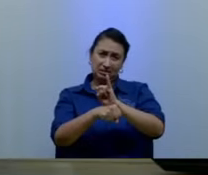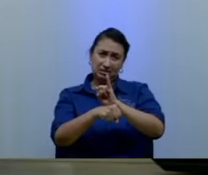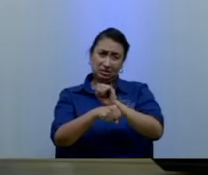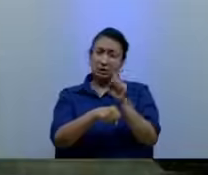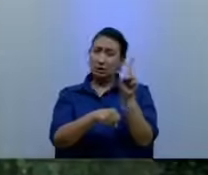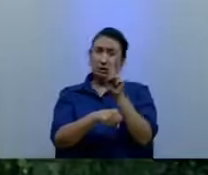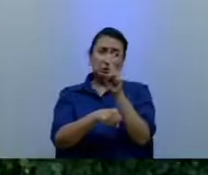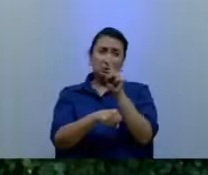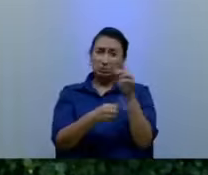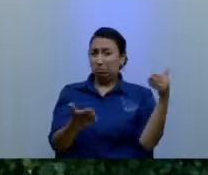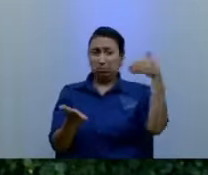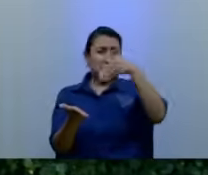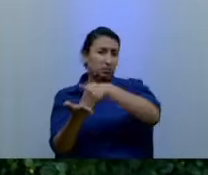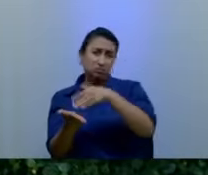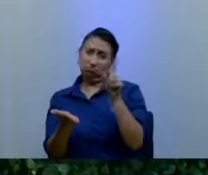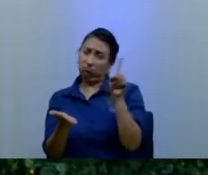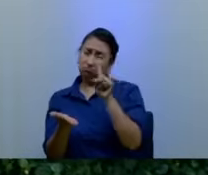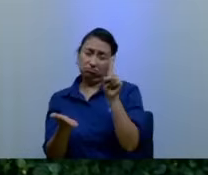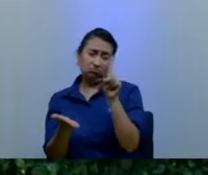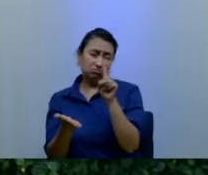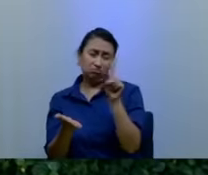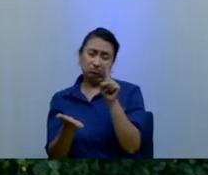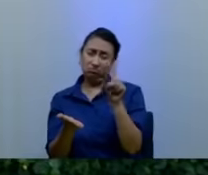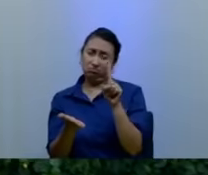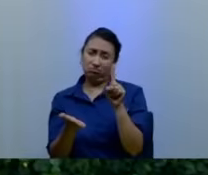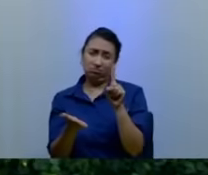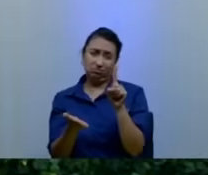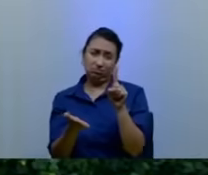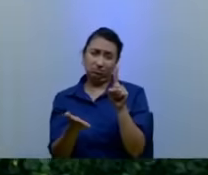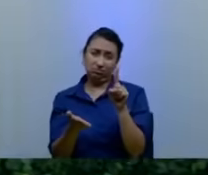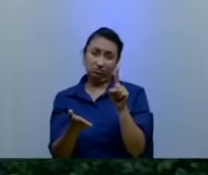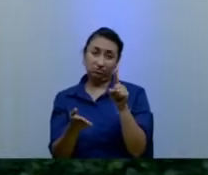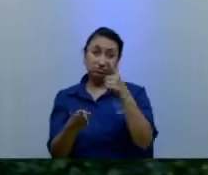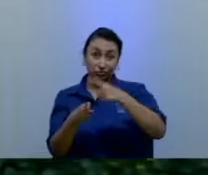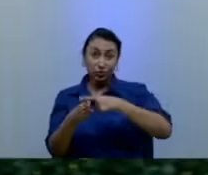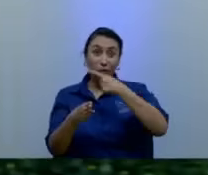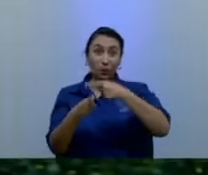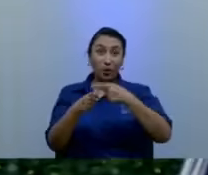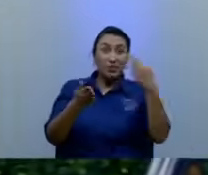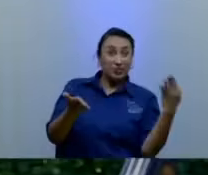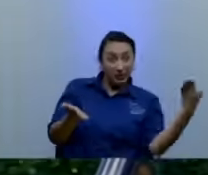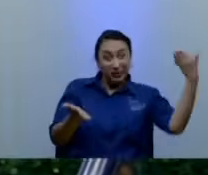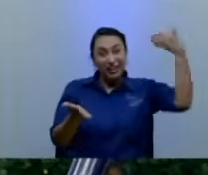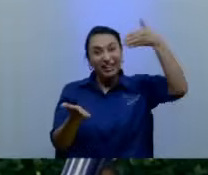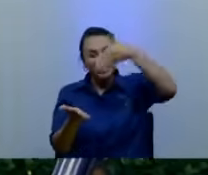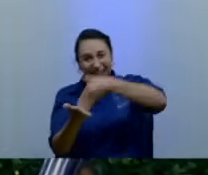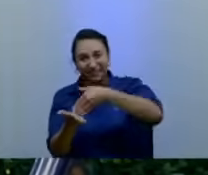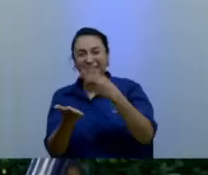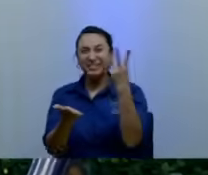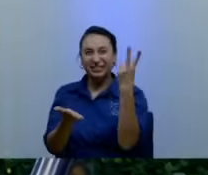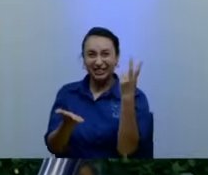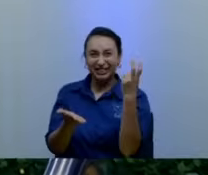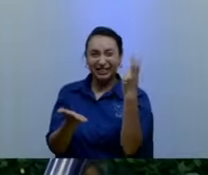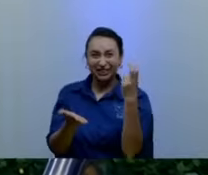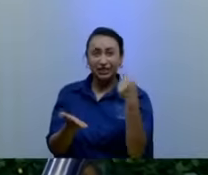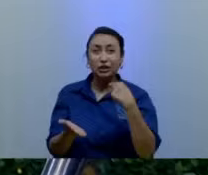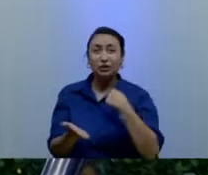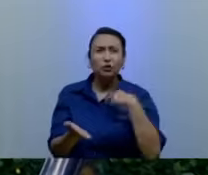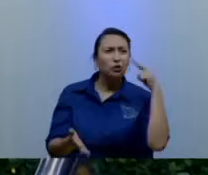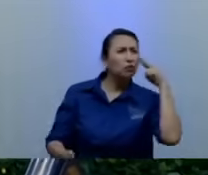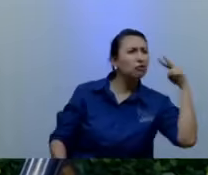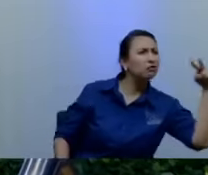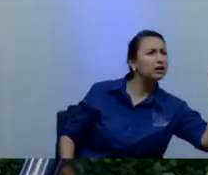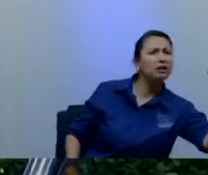Nos cerraron aquí, dejamos de venir. Cuando volvimos a venir, hermano, yo vi vecinos